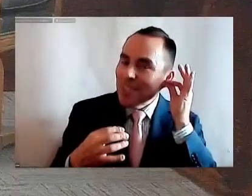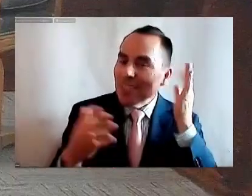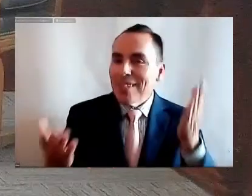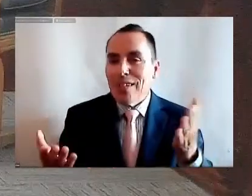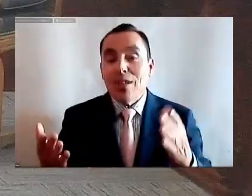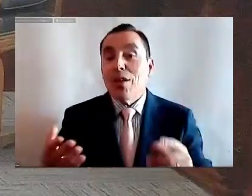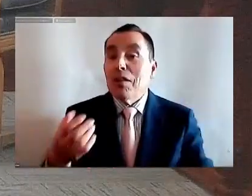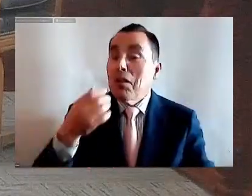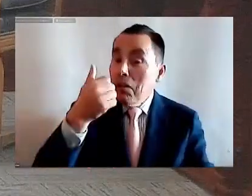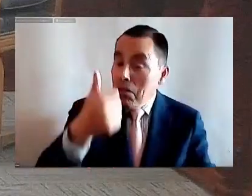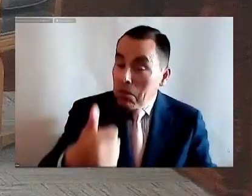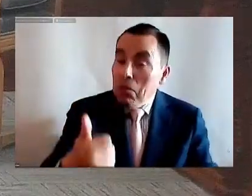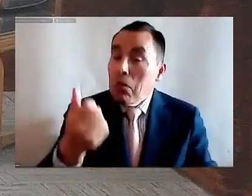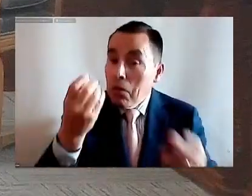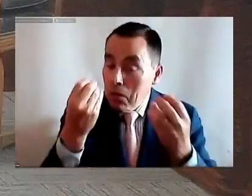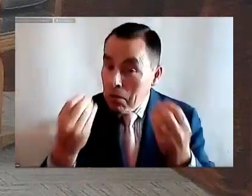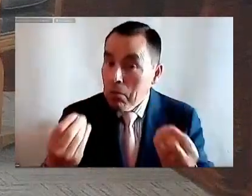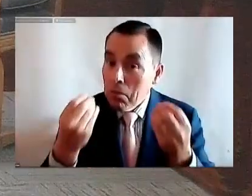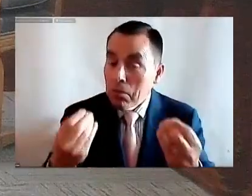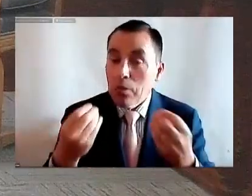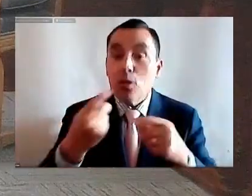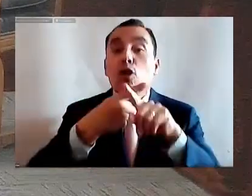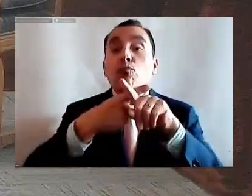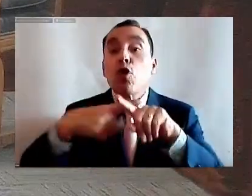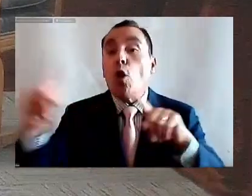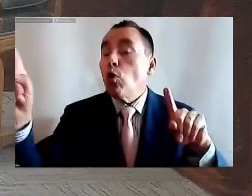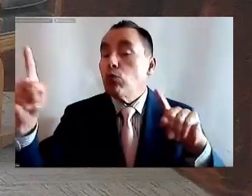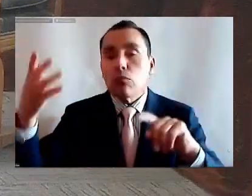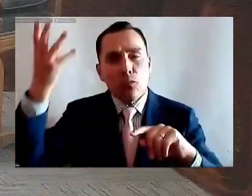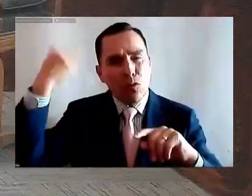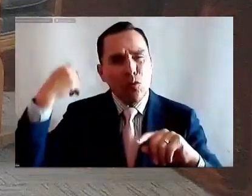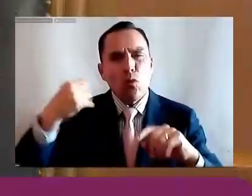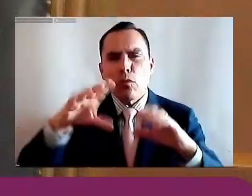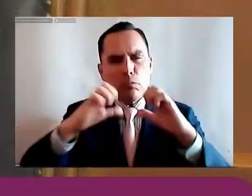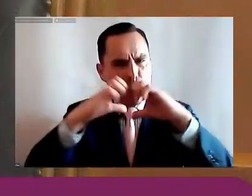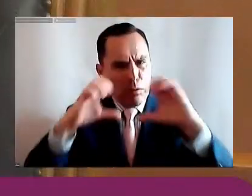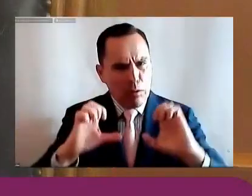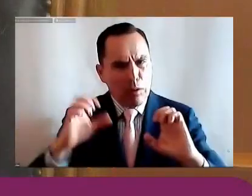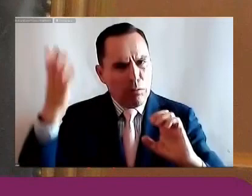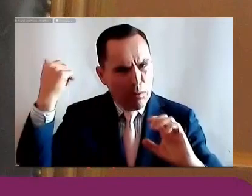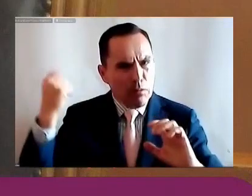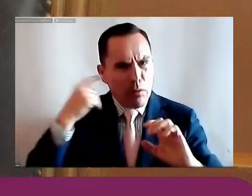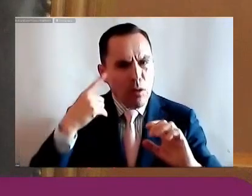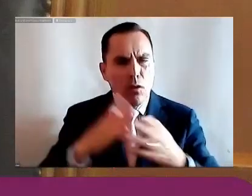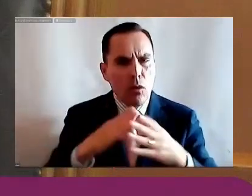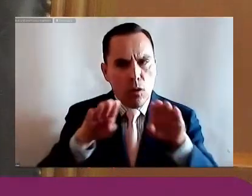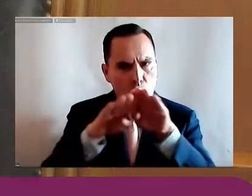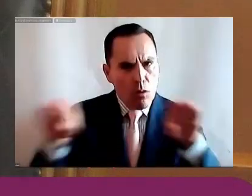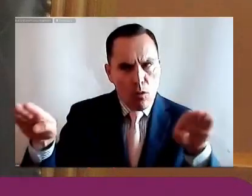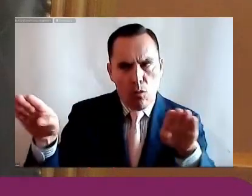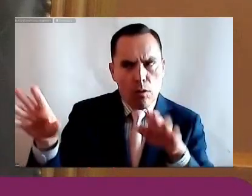es más o menos bueno en comparación con cualquier sistema que con el que nos queramos comparar.